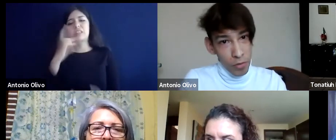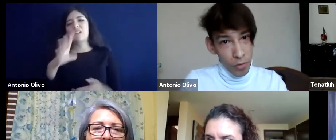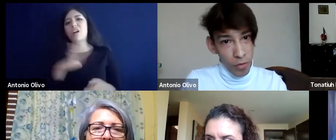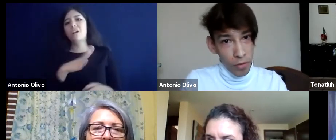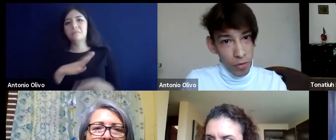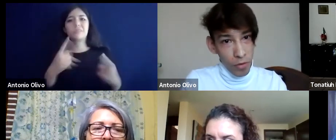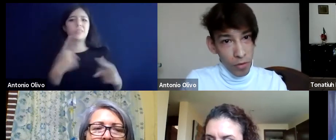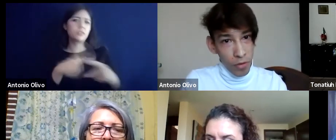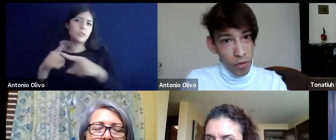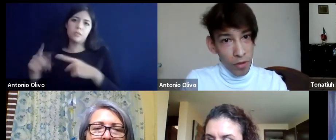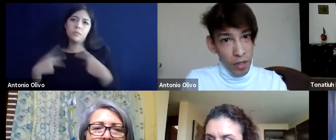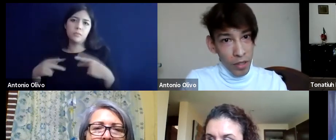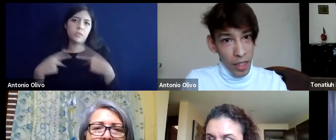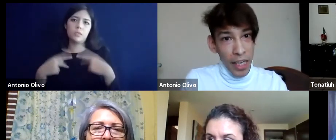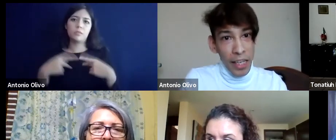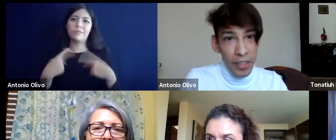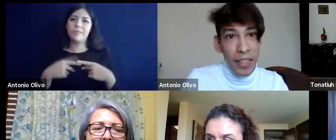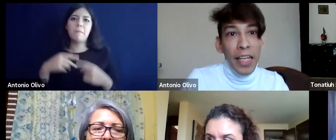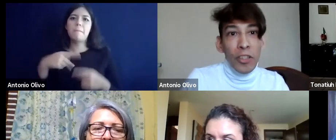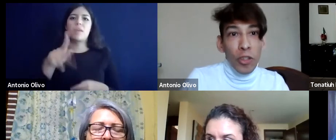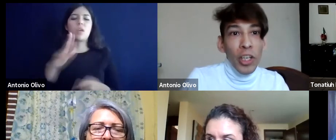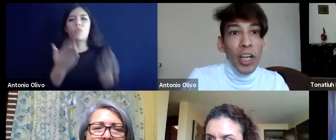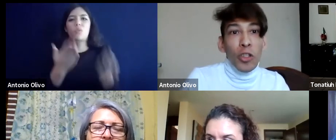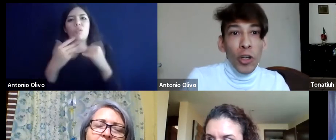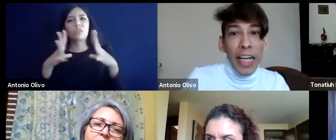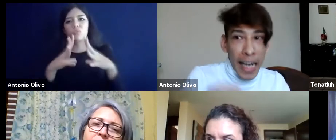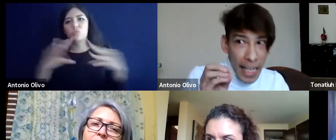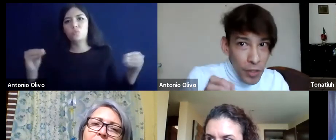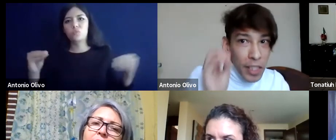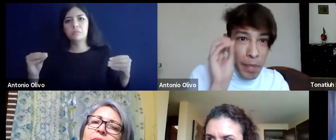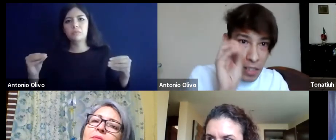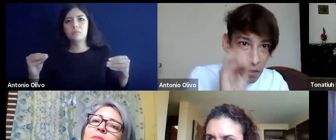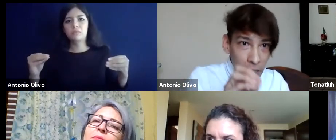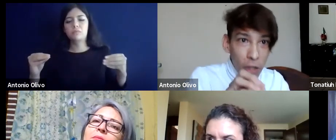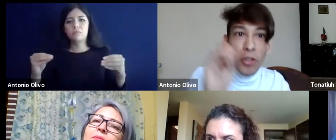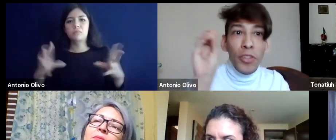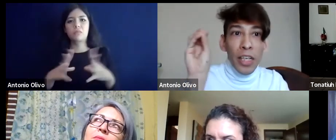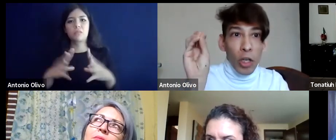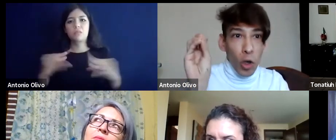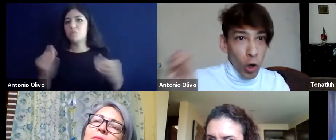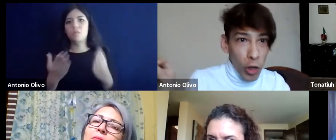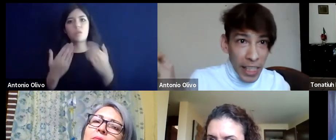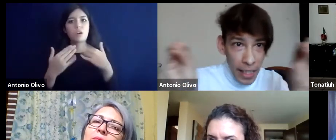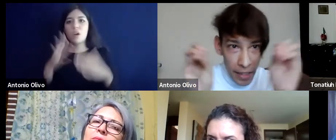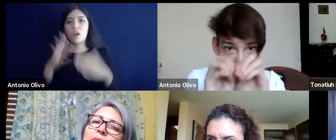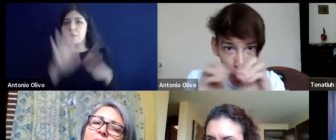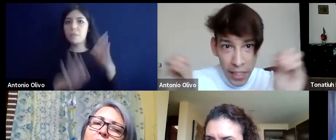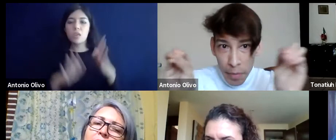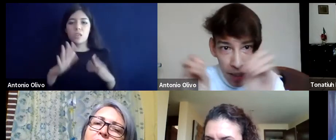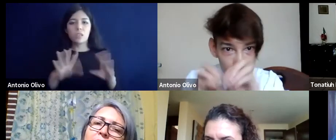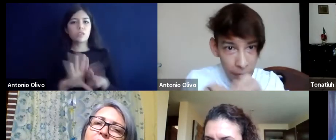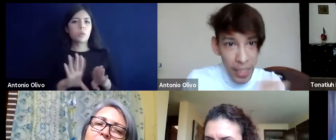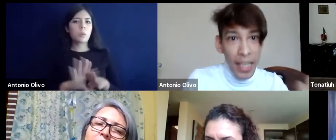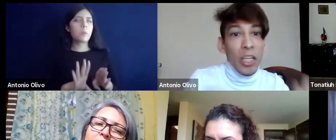cerebro, ¿sí? Entonces son casos específicos con